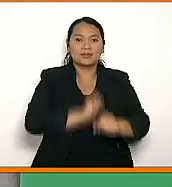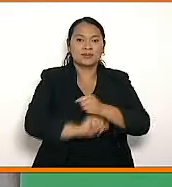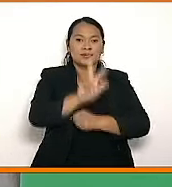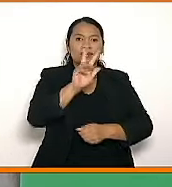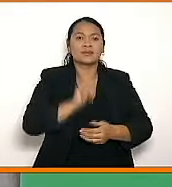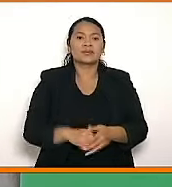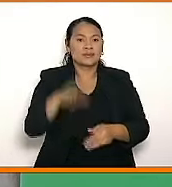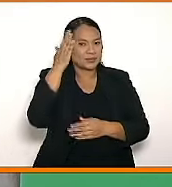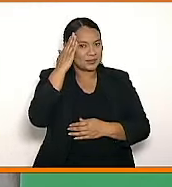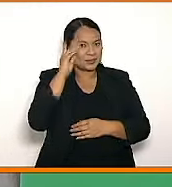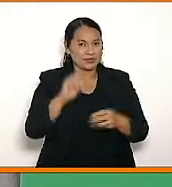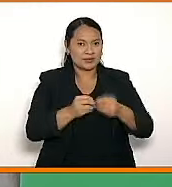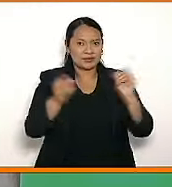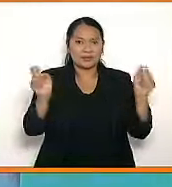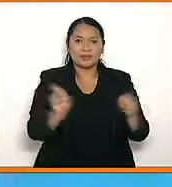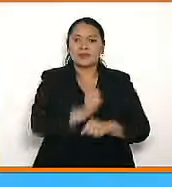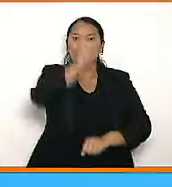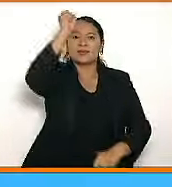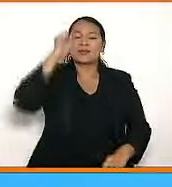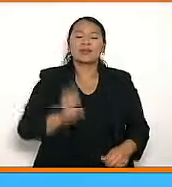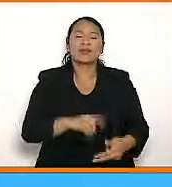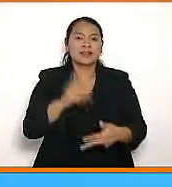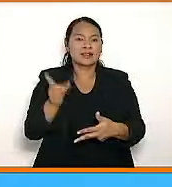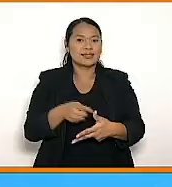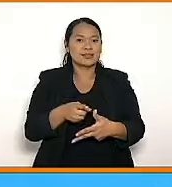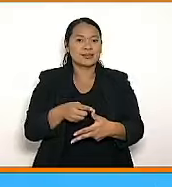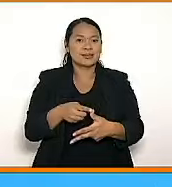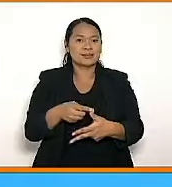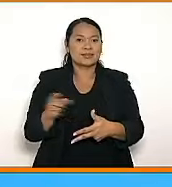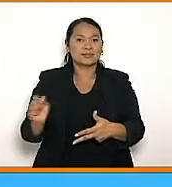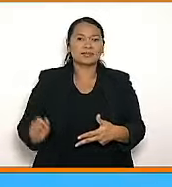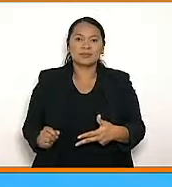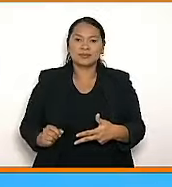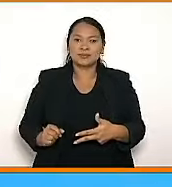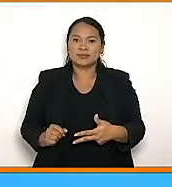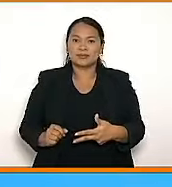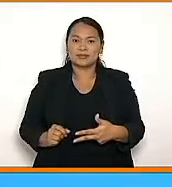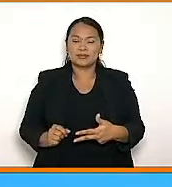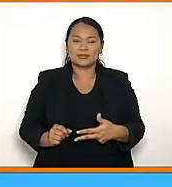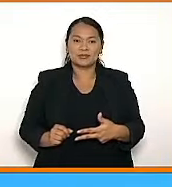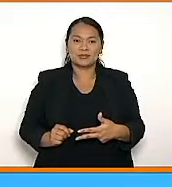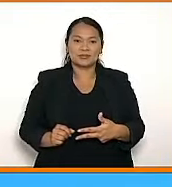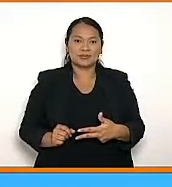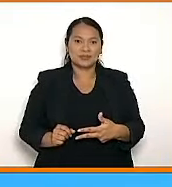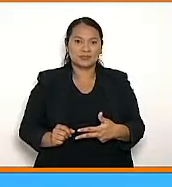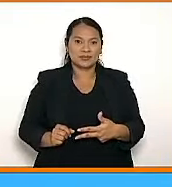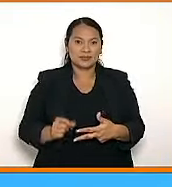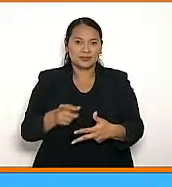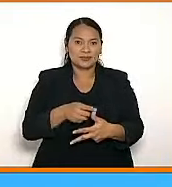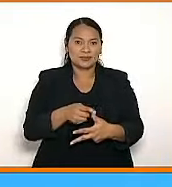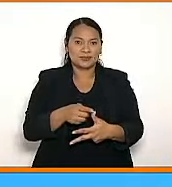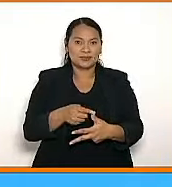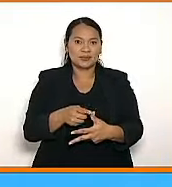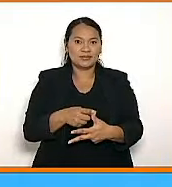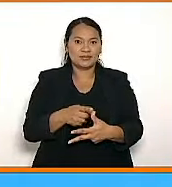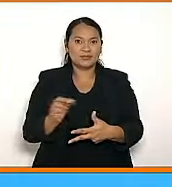Los vamos a conocer en este momento porque este primer número ganador en Pega 3 es